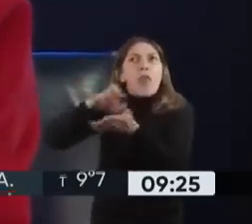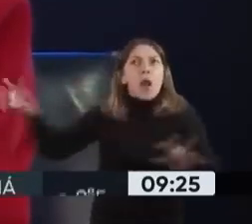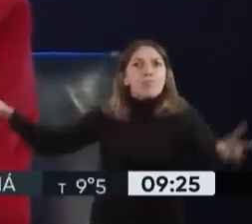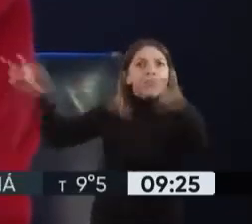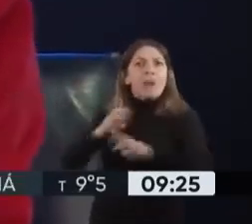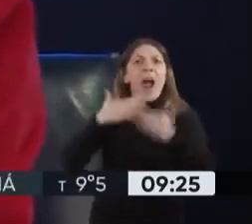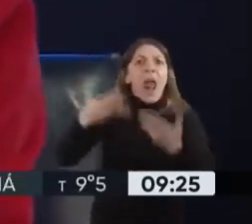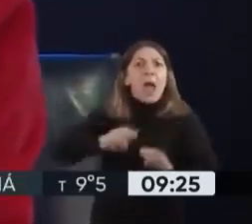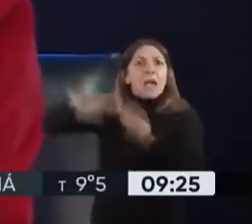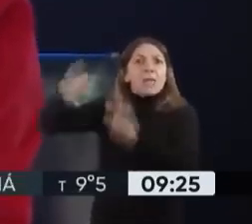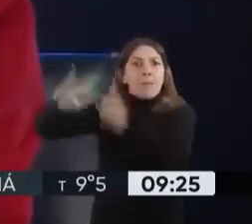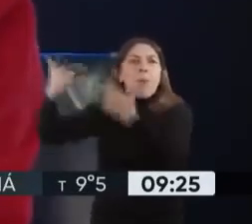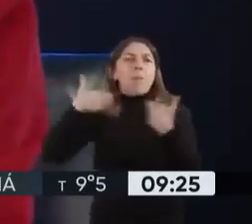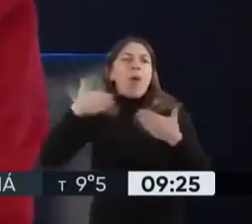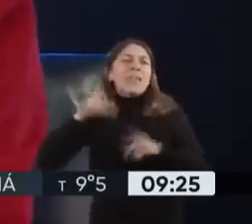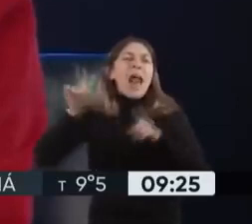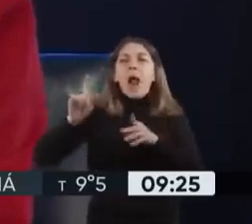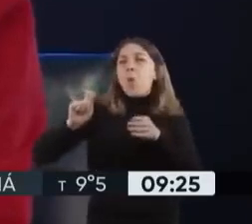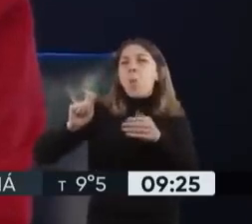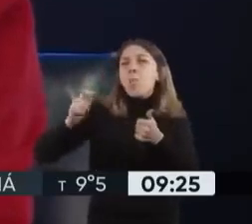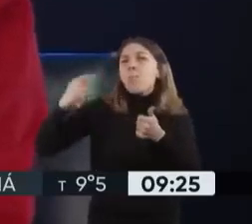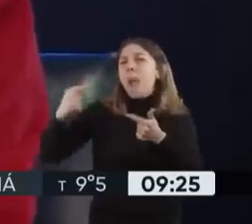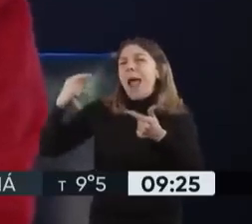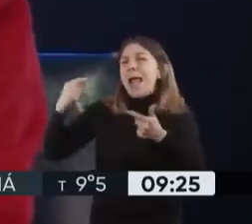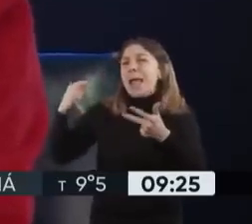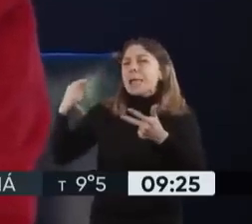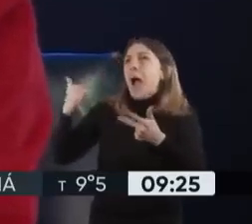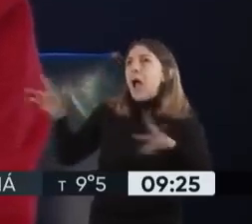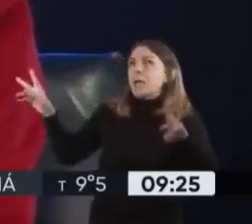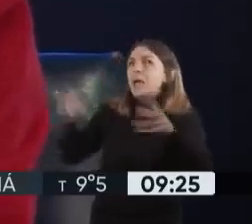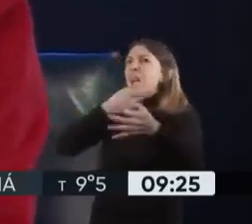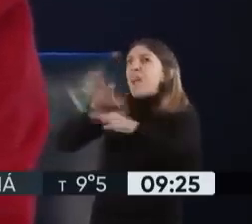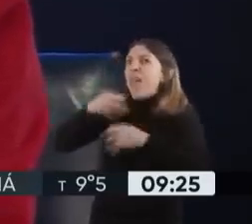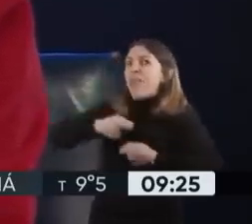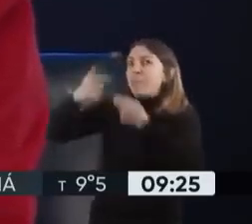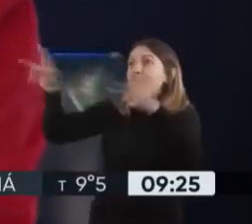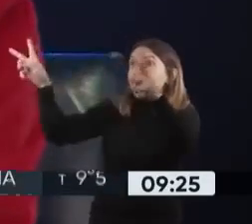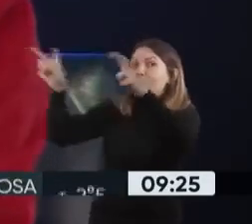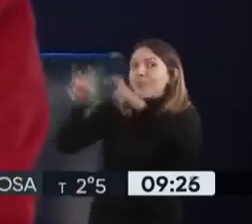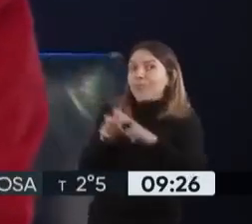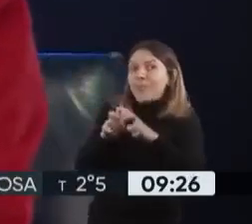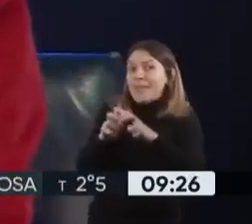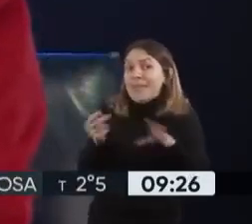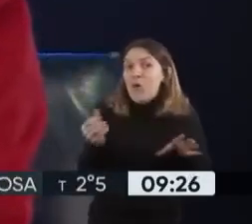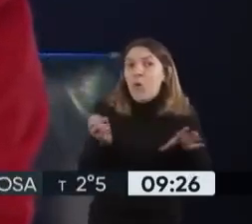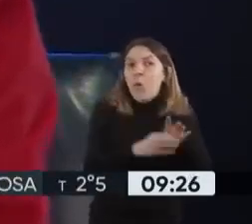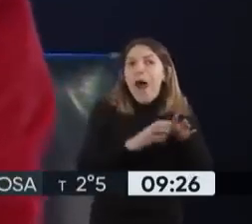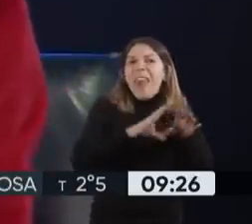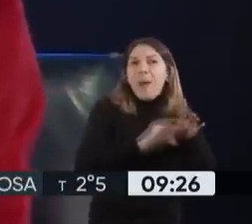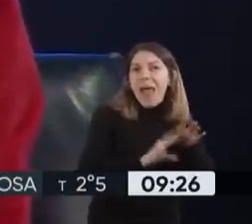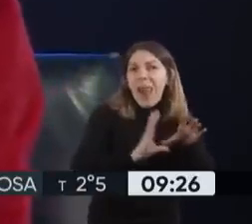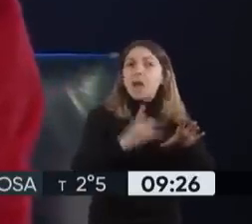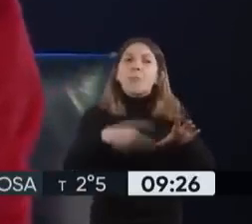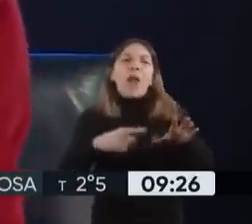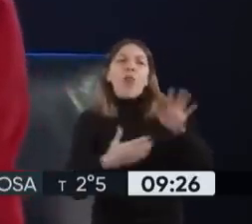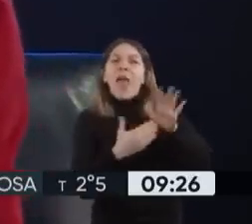puede haber algún mes en donde efectivamente haya menos acumulación que en otro mes pero tiene que ver básicamente con el ciclo